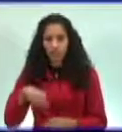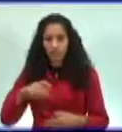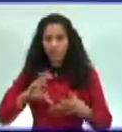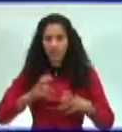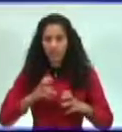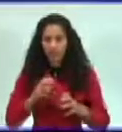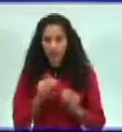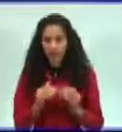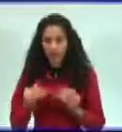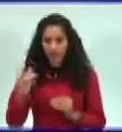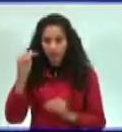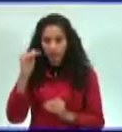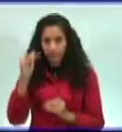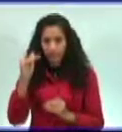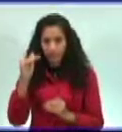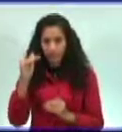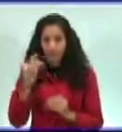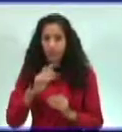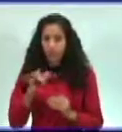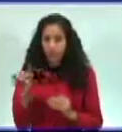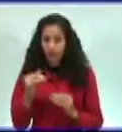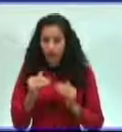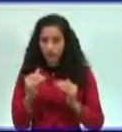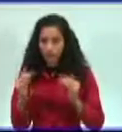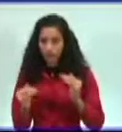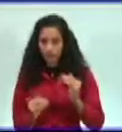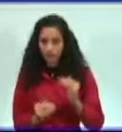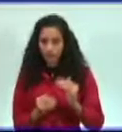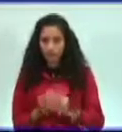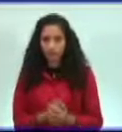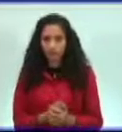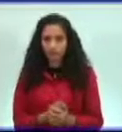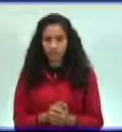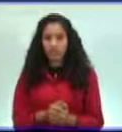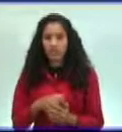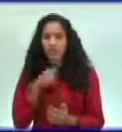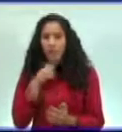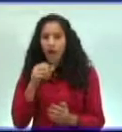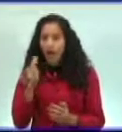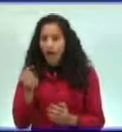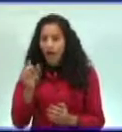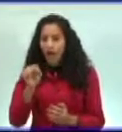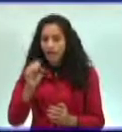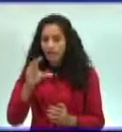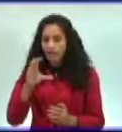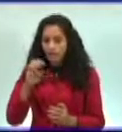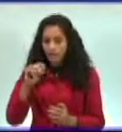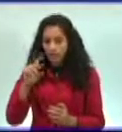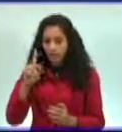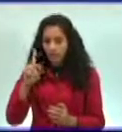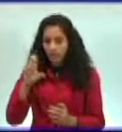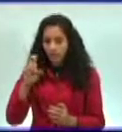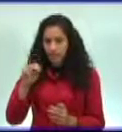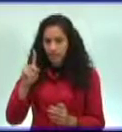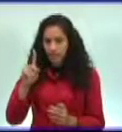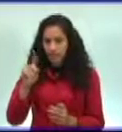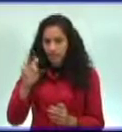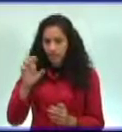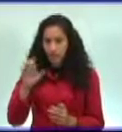manera ascendente y descendente. Ascendente. 1,